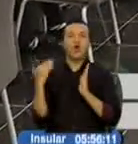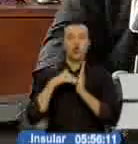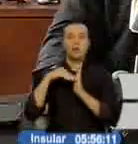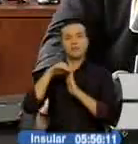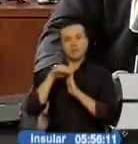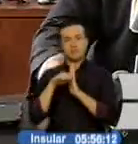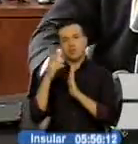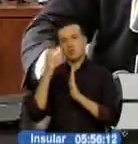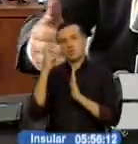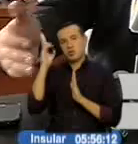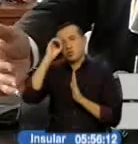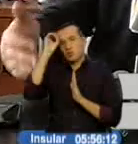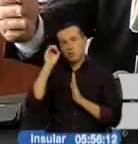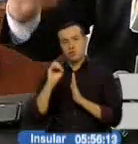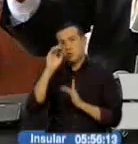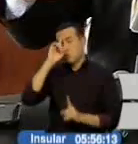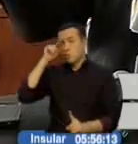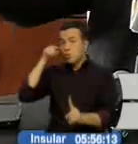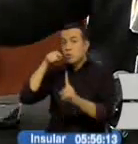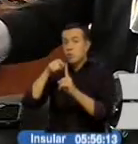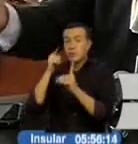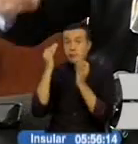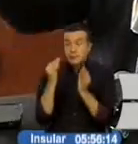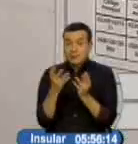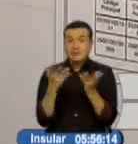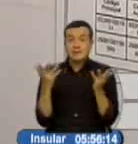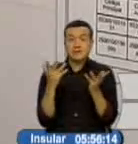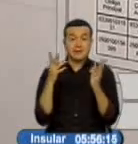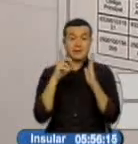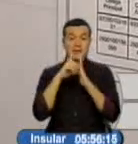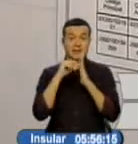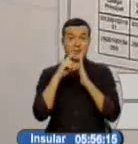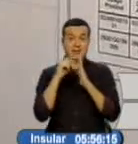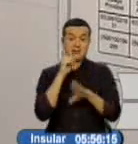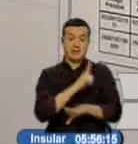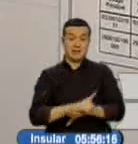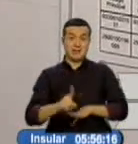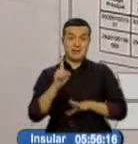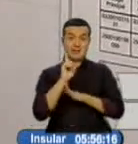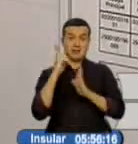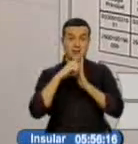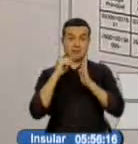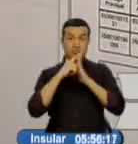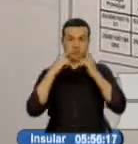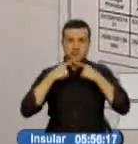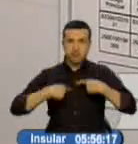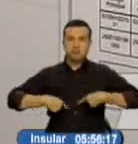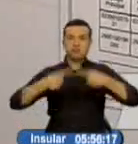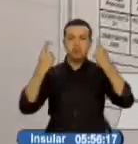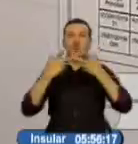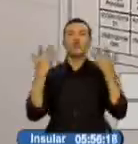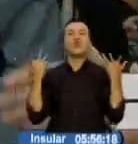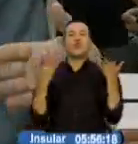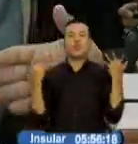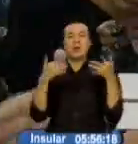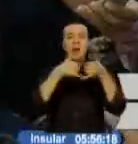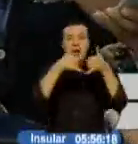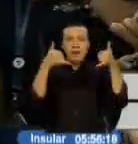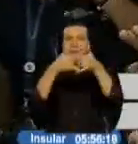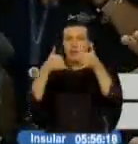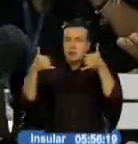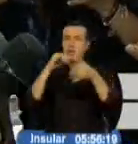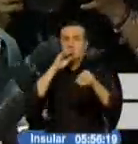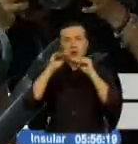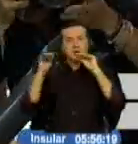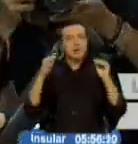12%. Con el objetivo de que se cumpla esta disposición, el director del Servicio de Rentas Internas difundió la medida en centros comerciales. Para agradecer en